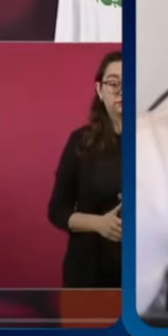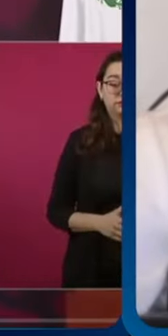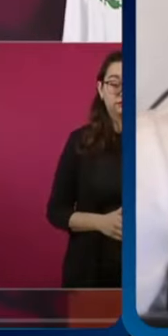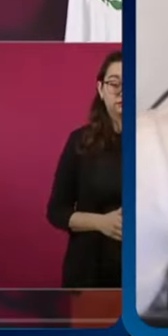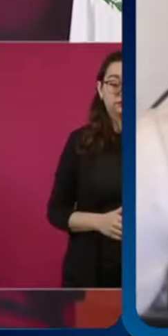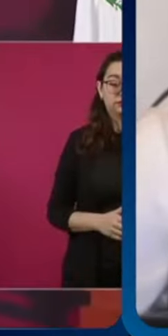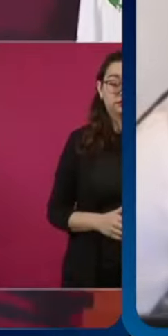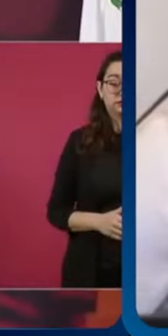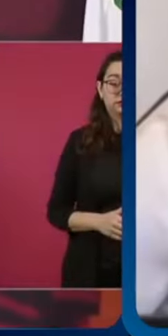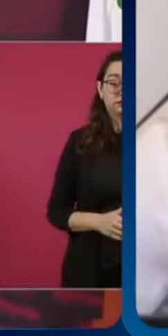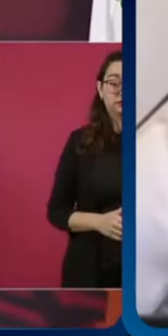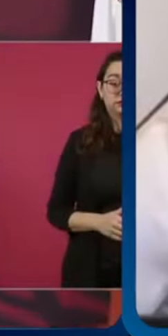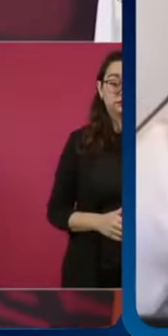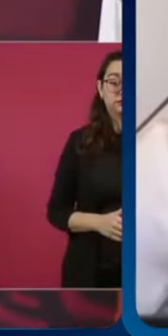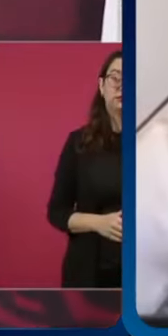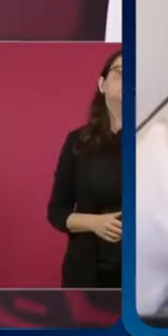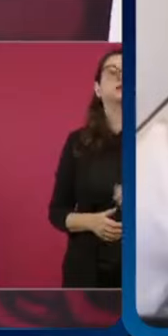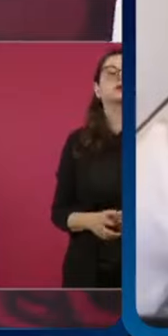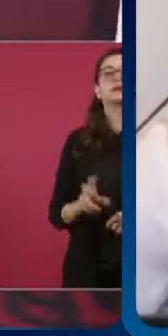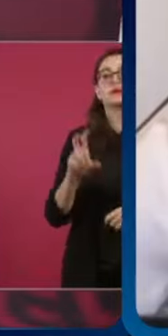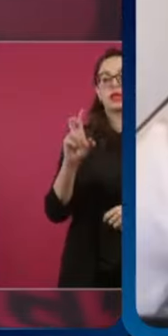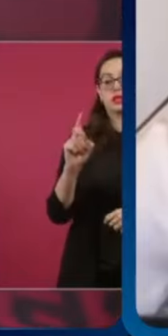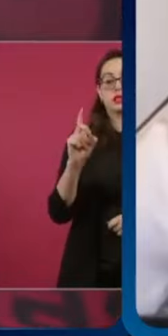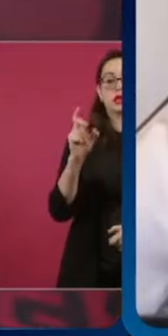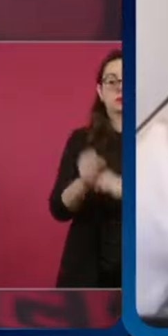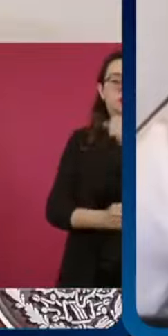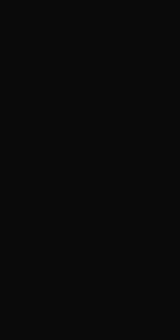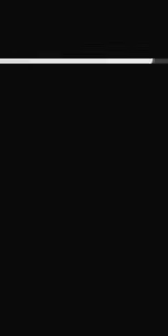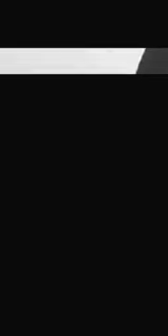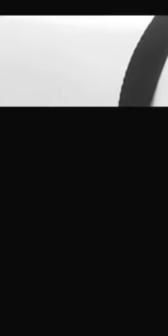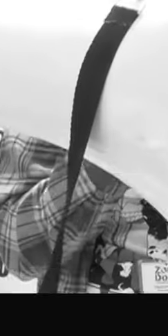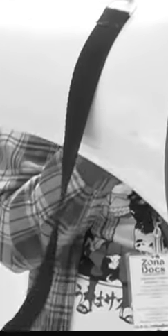sí, va a cumplir 30 años.